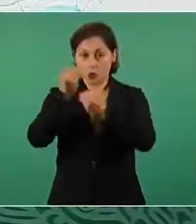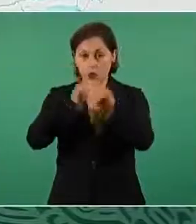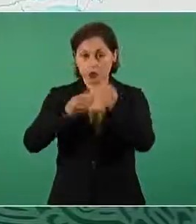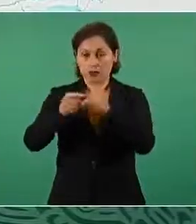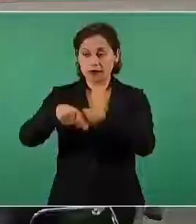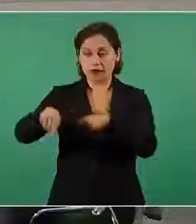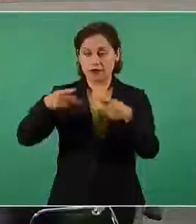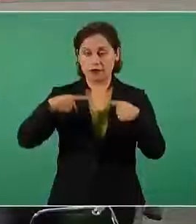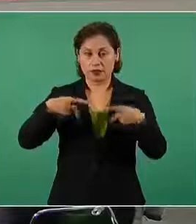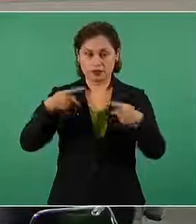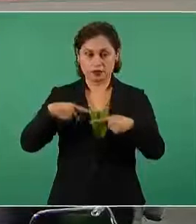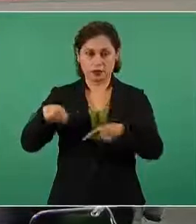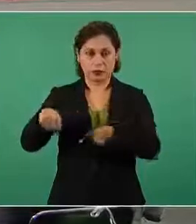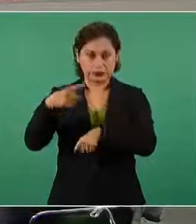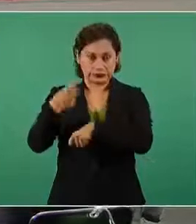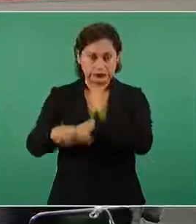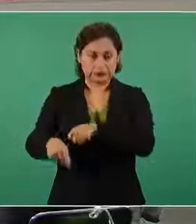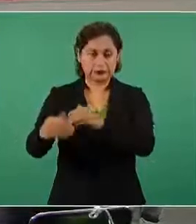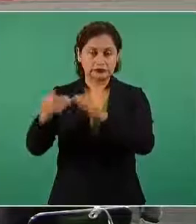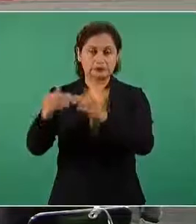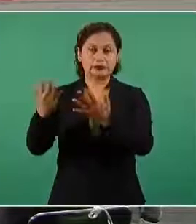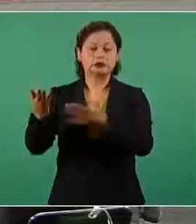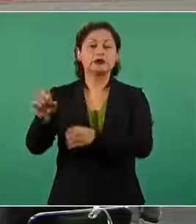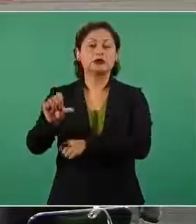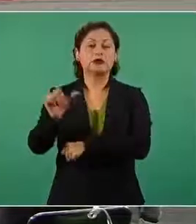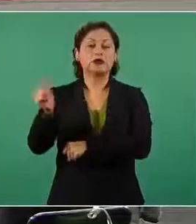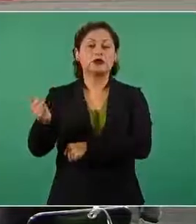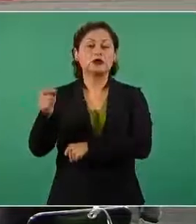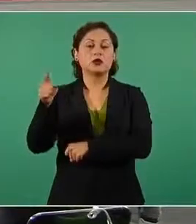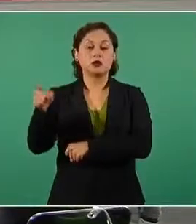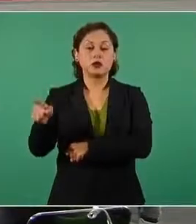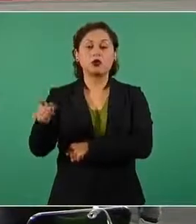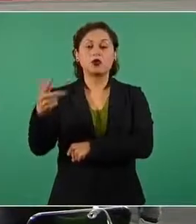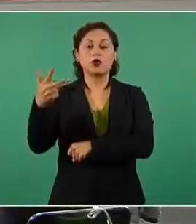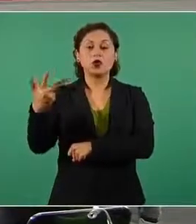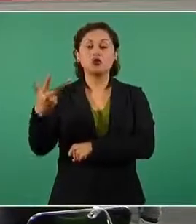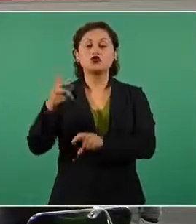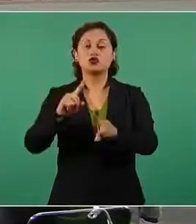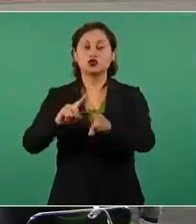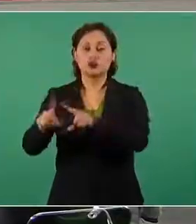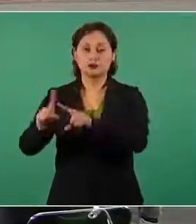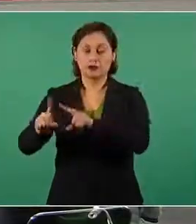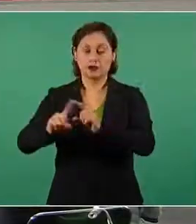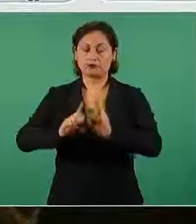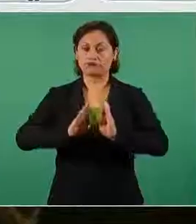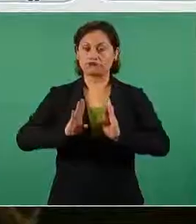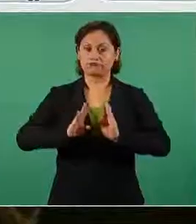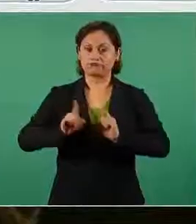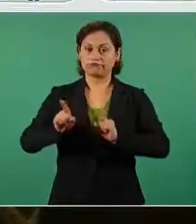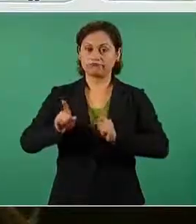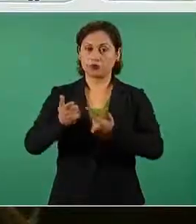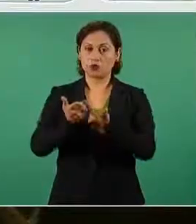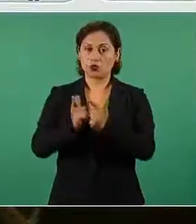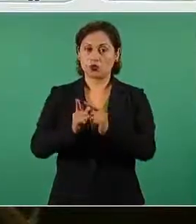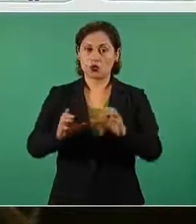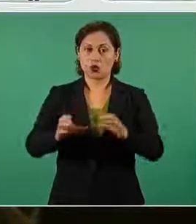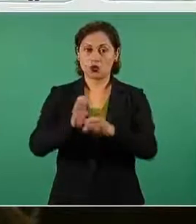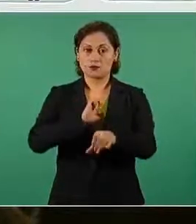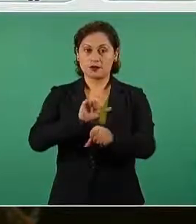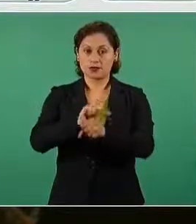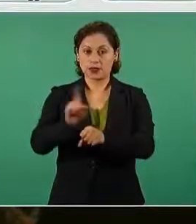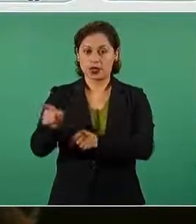resultaron damnificados, 8 embarcaciones del personal de fuerzas especiales para poder hacer las evacuaciones